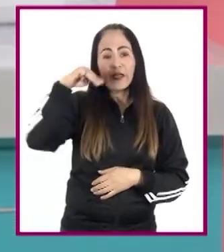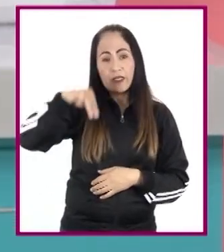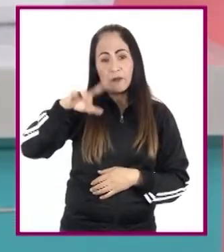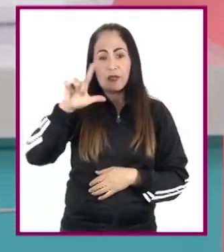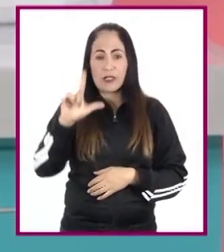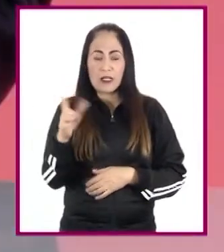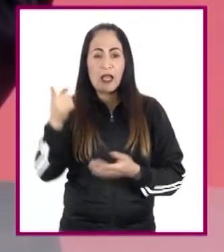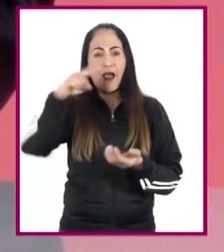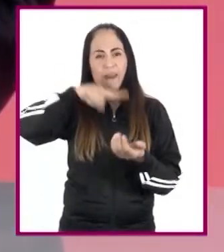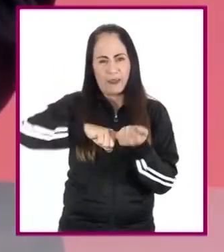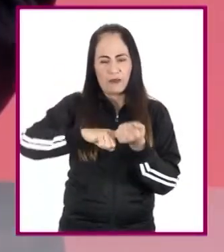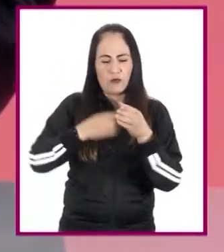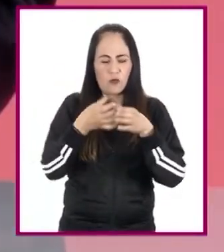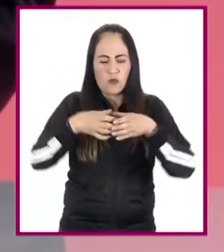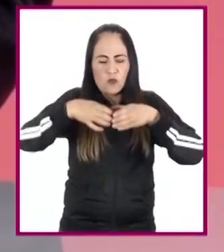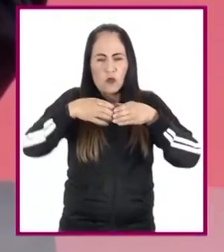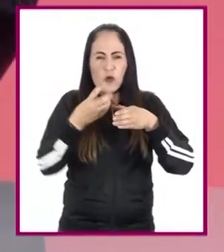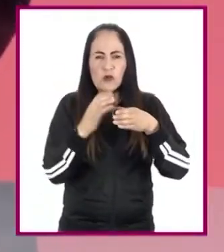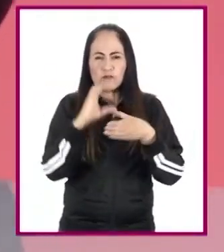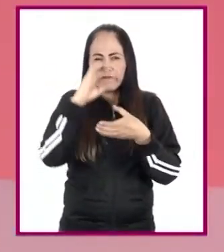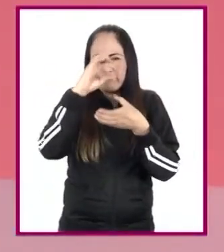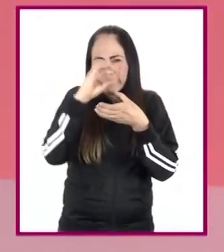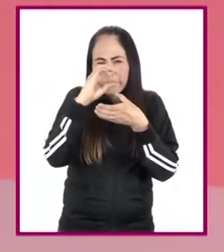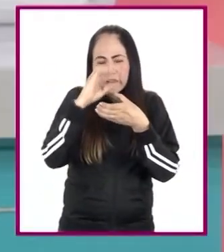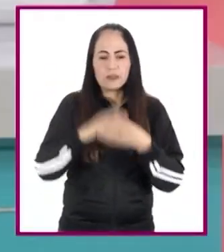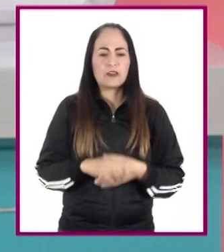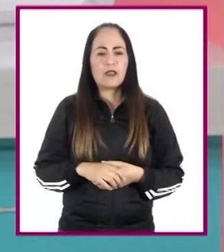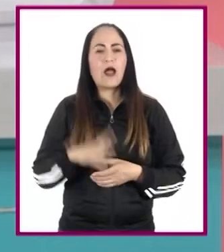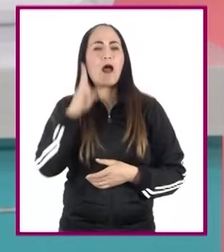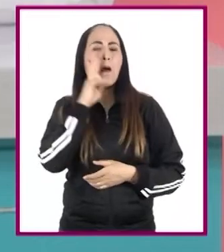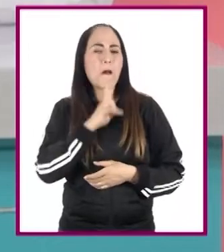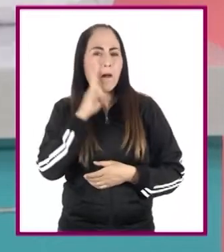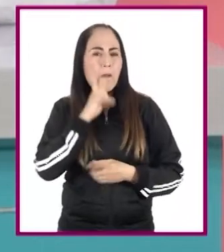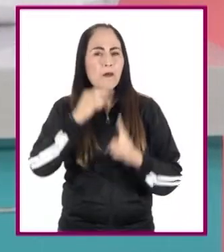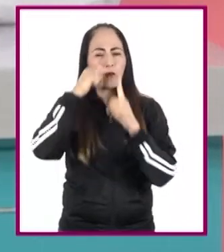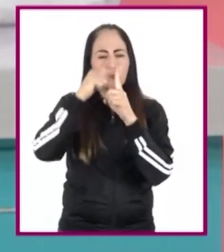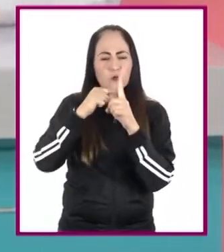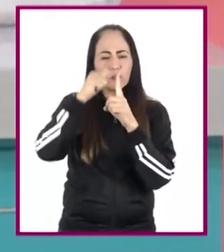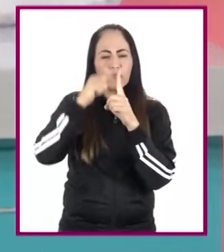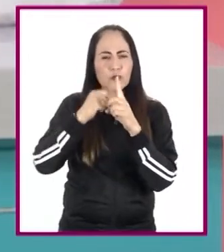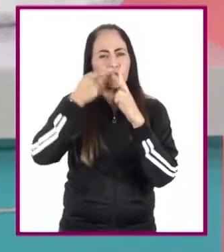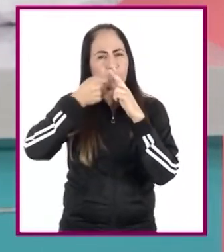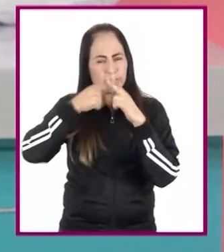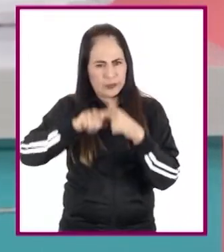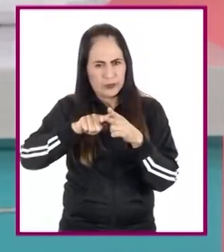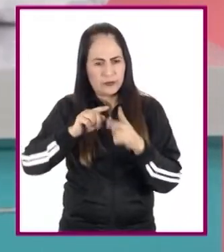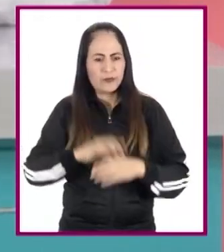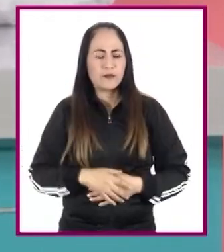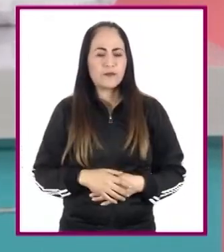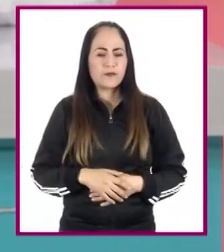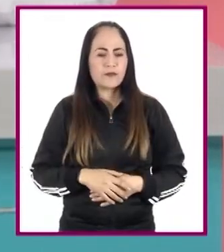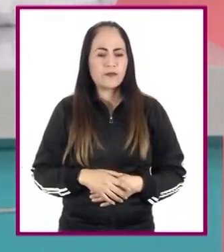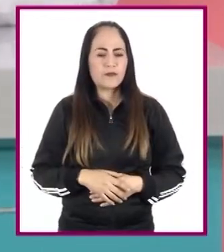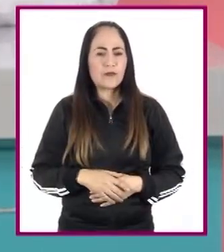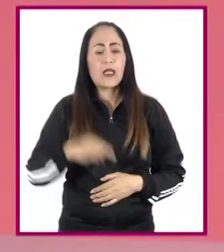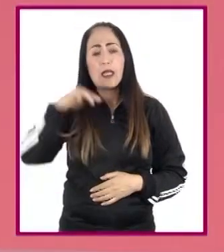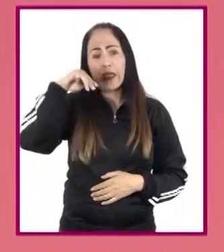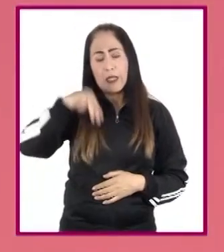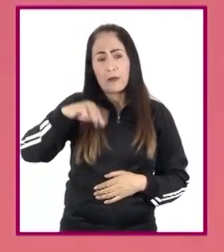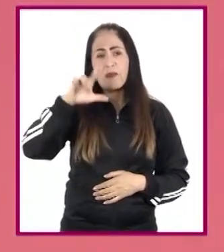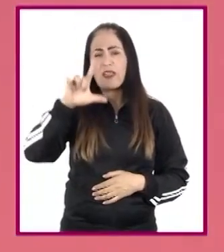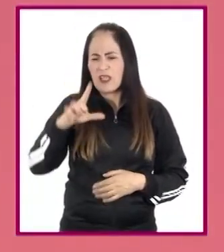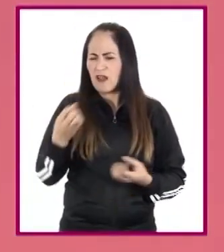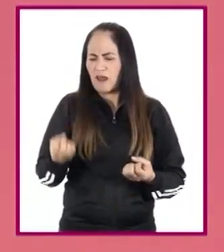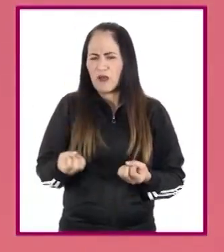de la lata más pequeña y medimos su temperatura inicial. Para medir los mililitros de agua